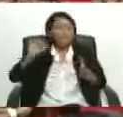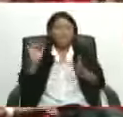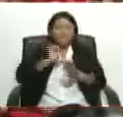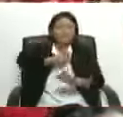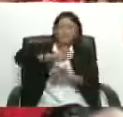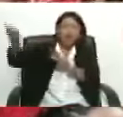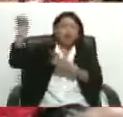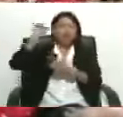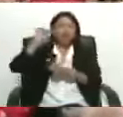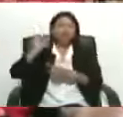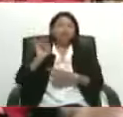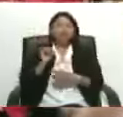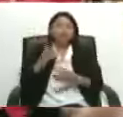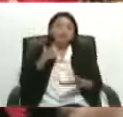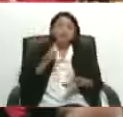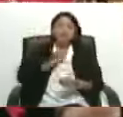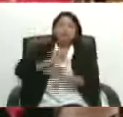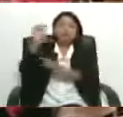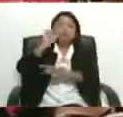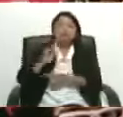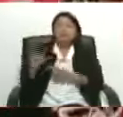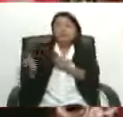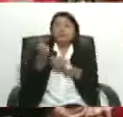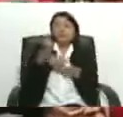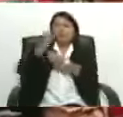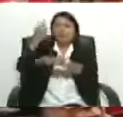demoledores a la hora de defender la revolución.